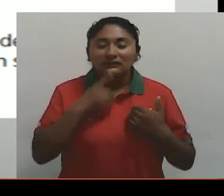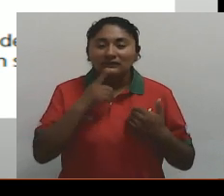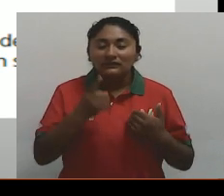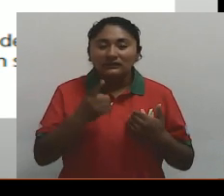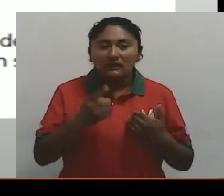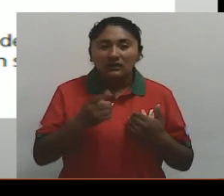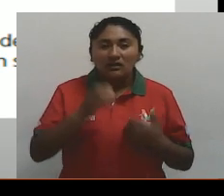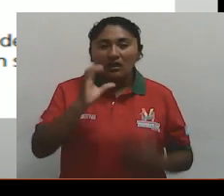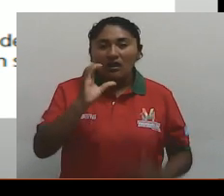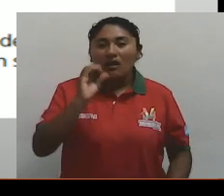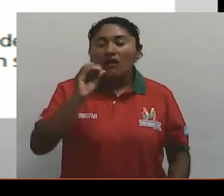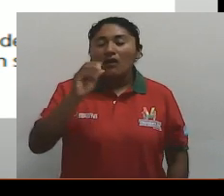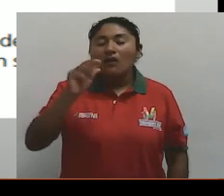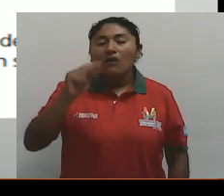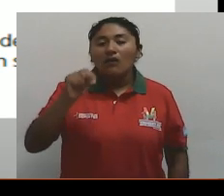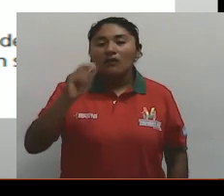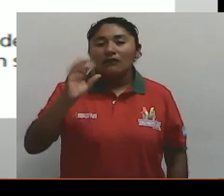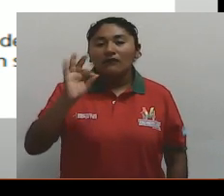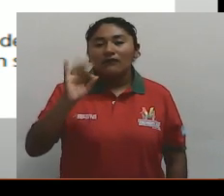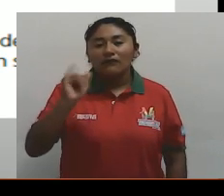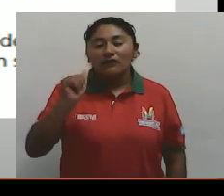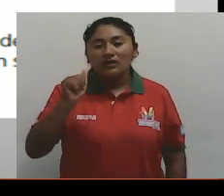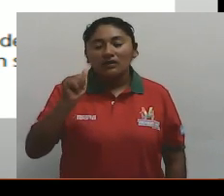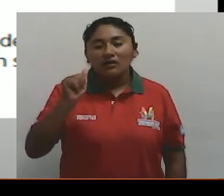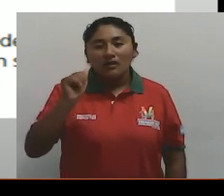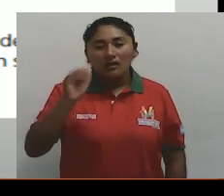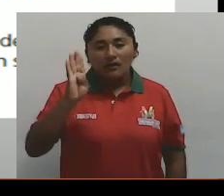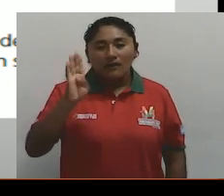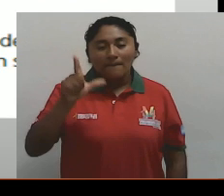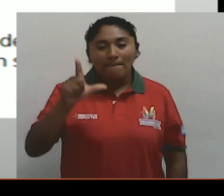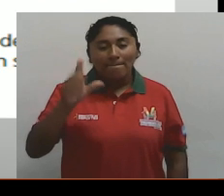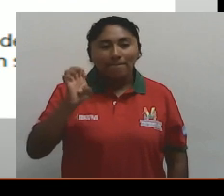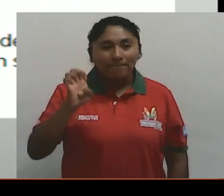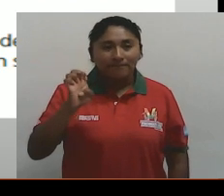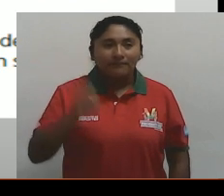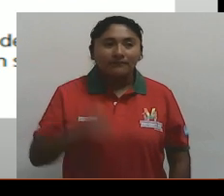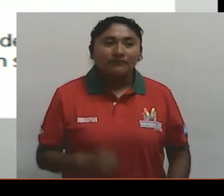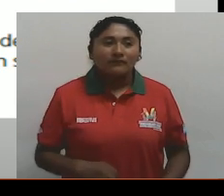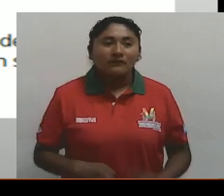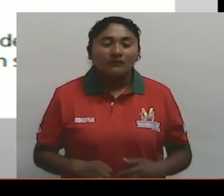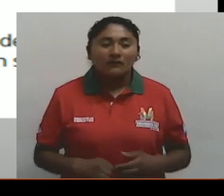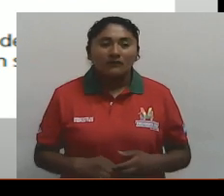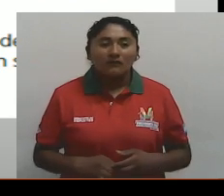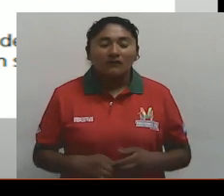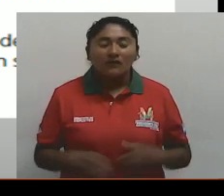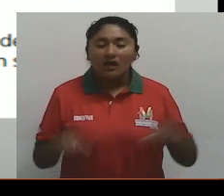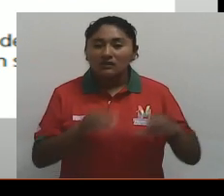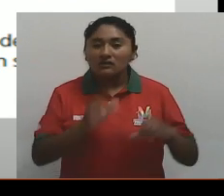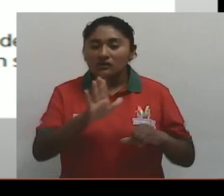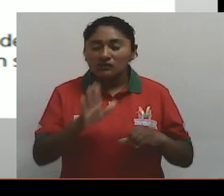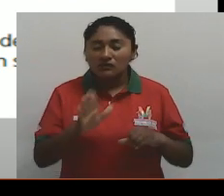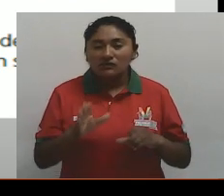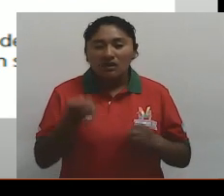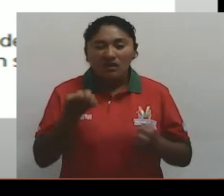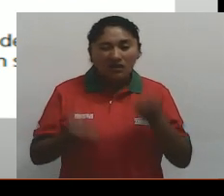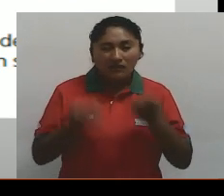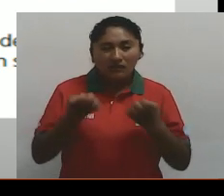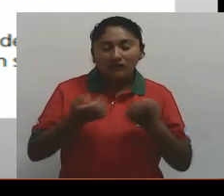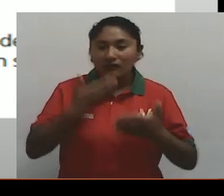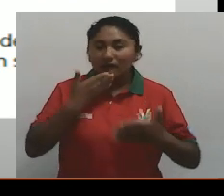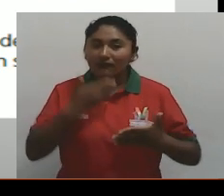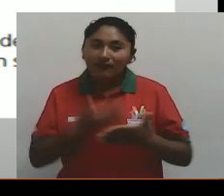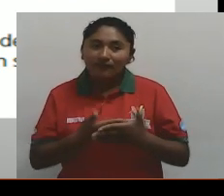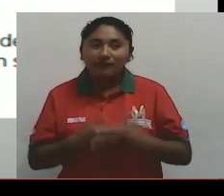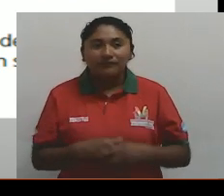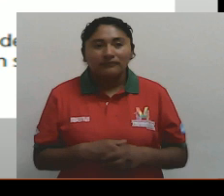siendo preciso en sus juicios, entendiendo por qué está escrita la regla, siendo un organizador eficiente, permitiendo el flujo de